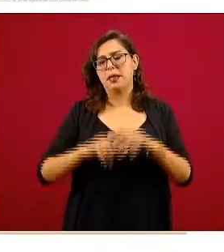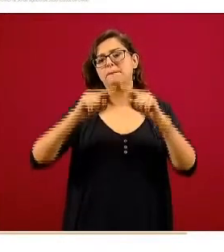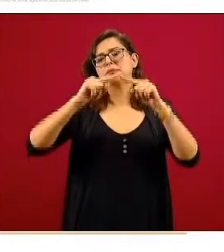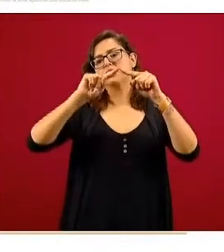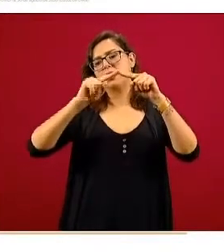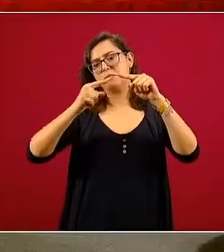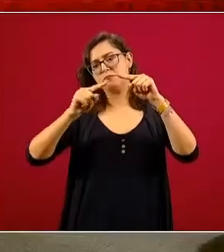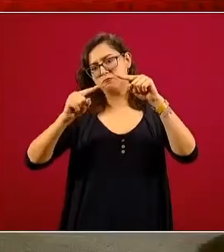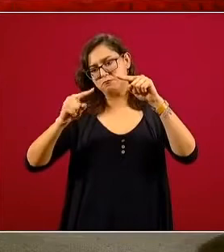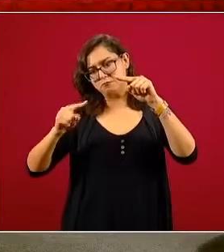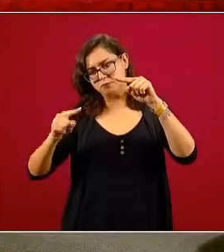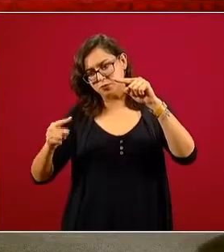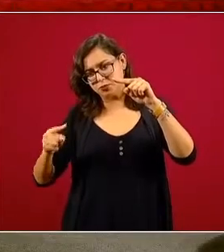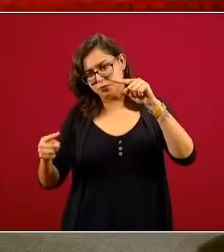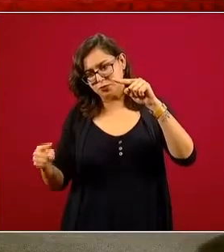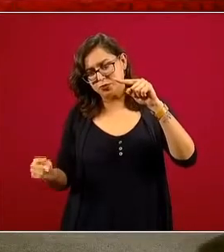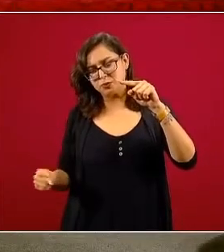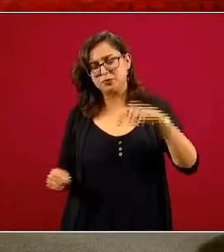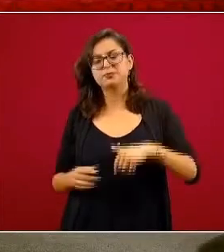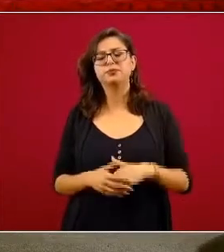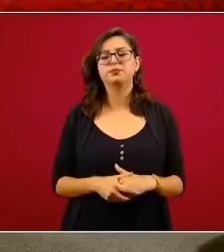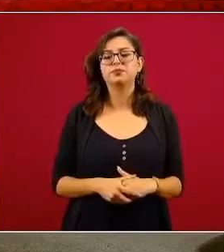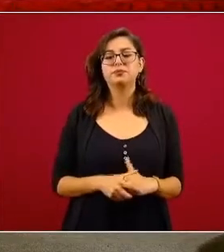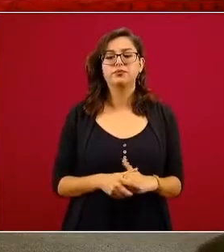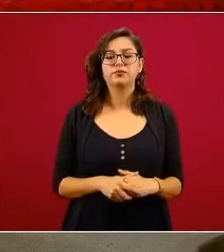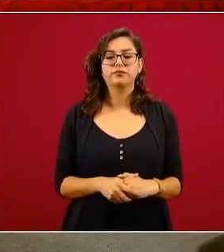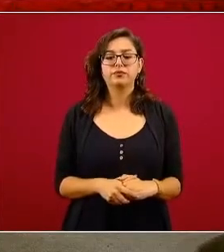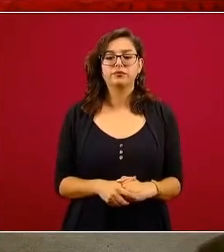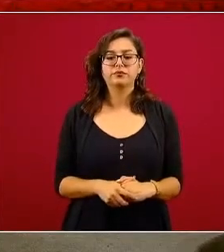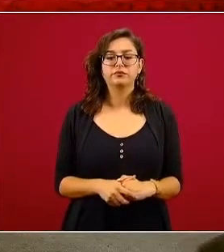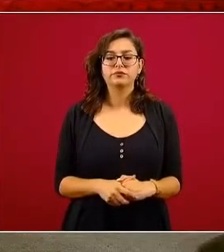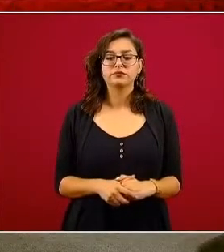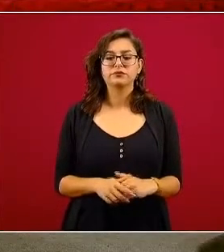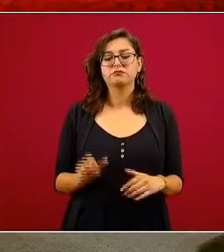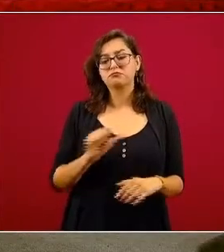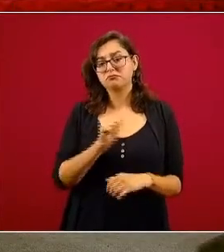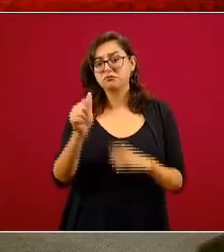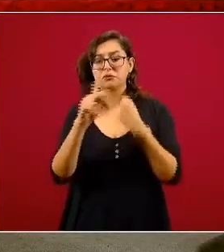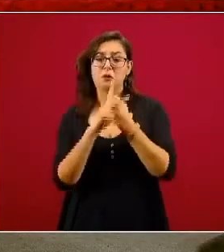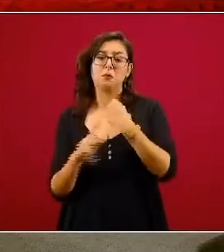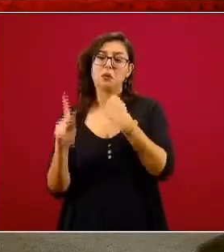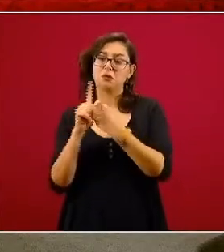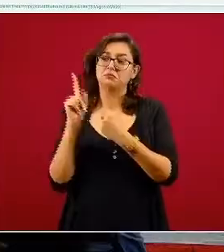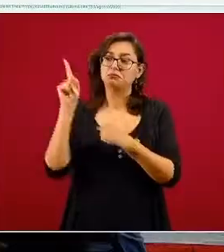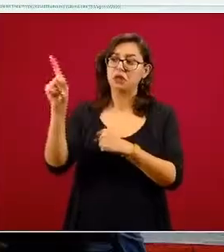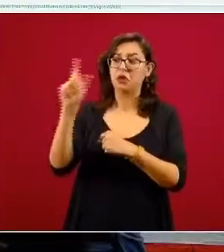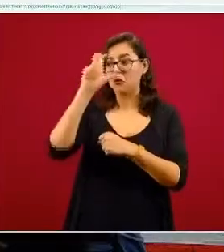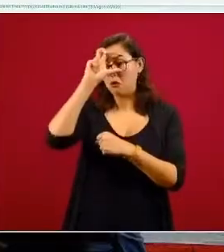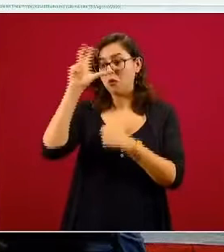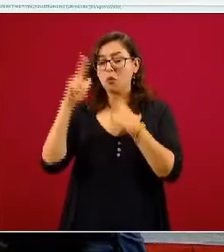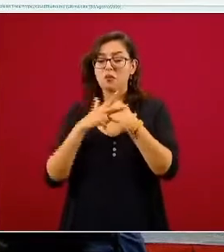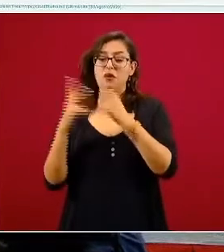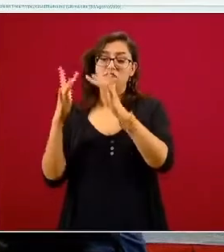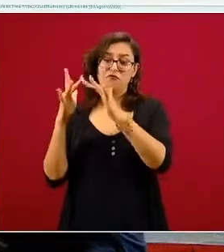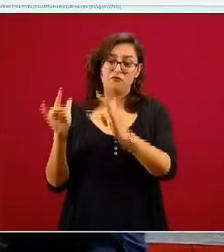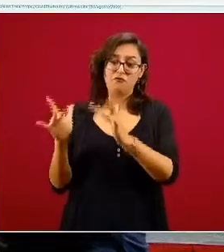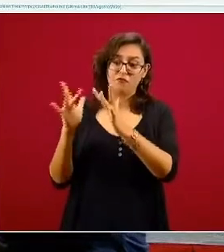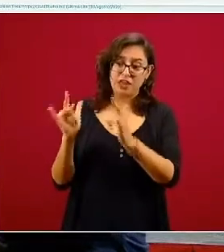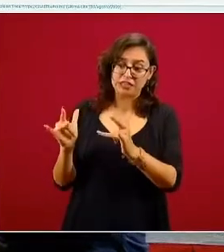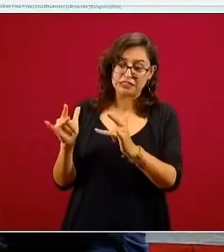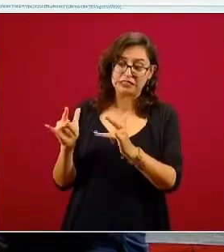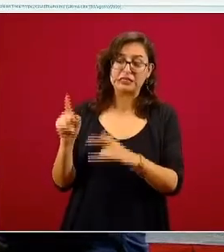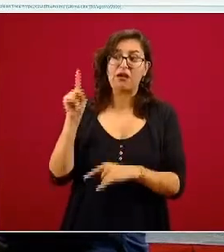la presentación de estos casos en Estados Unidos. Otros países como Francia, sabemos que Francia fue de los países que en